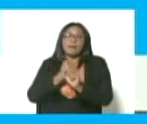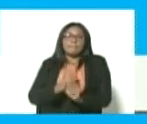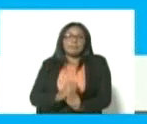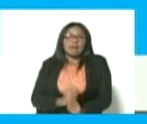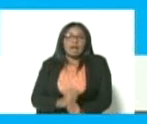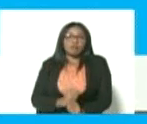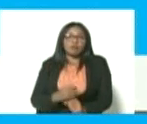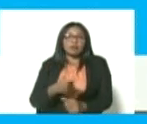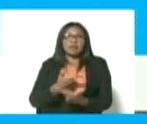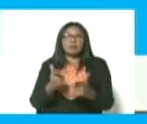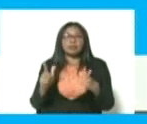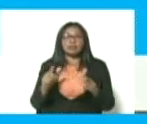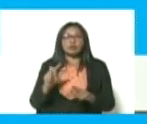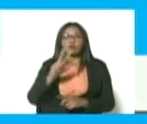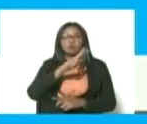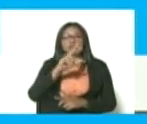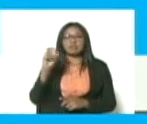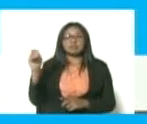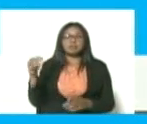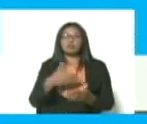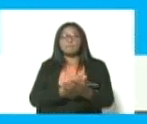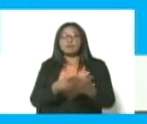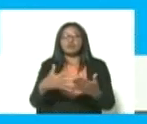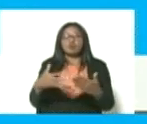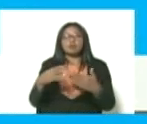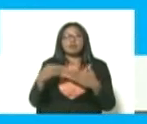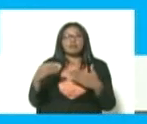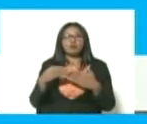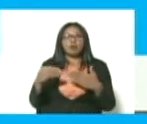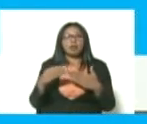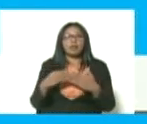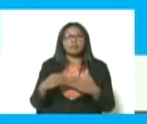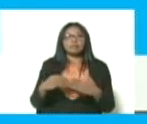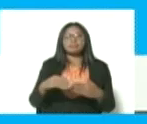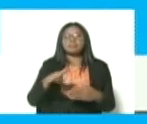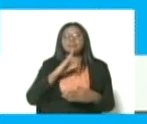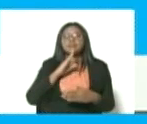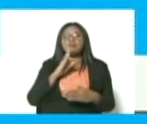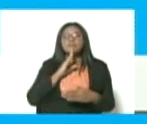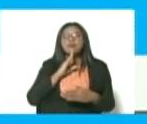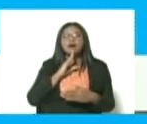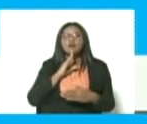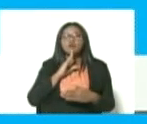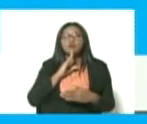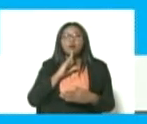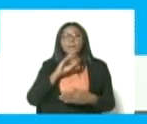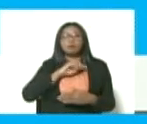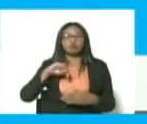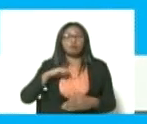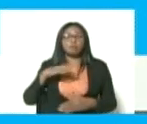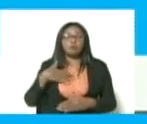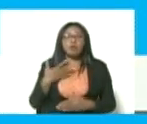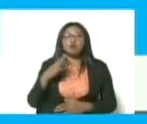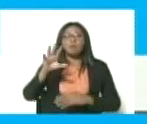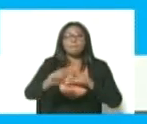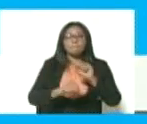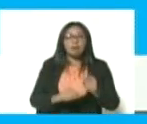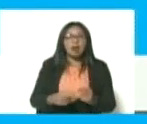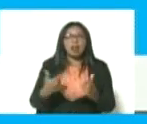que liberen los 300 millones de dólares del Banco de Inglaterra para comprar las vacunas. Por nuestra